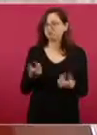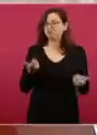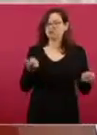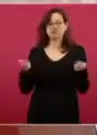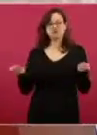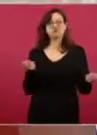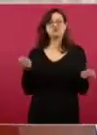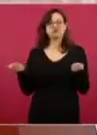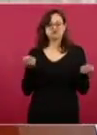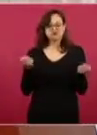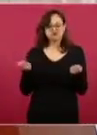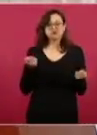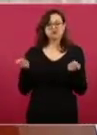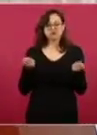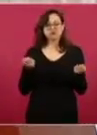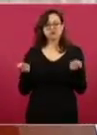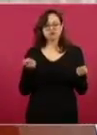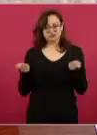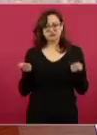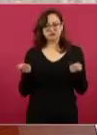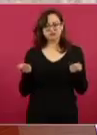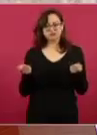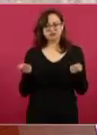estamos vendiendo